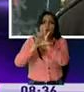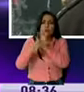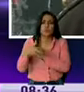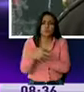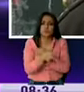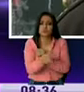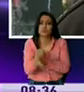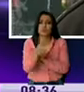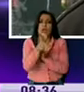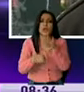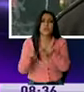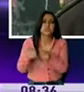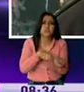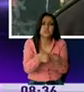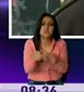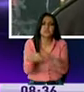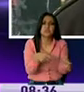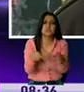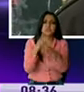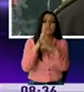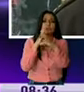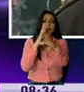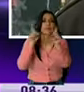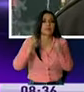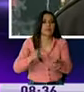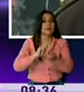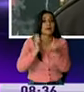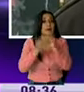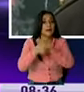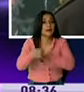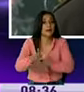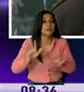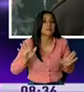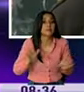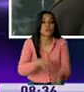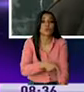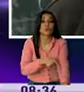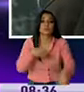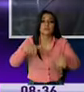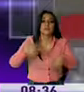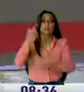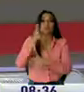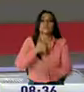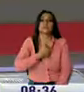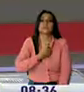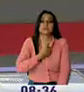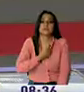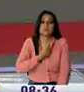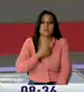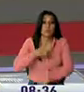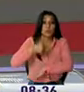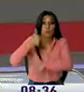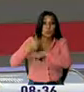ganar y avanzar el bus. Hay que cambiar los hábitos también en el sur, vecinos. Y eso está nosotros. En nosotros está, no están las autoridades. Se llama educación,